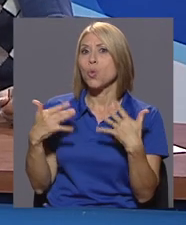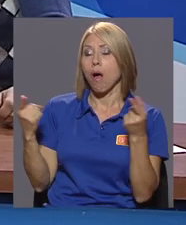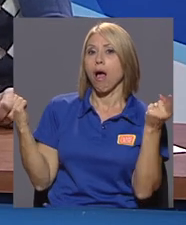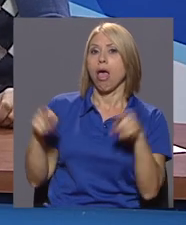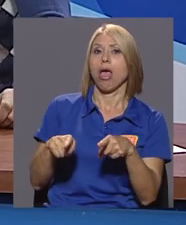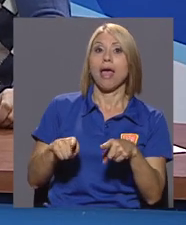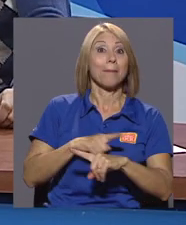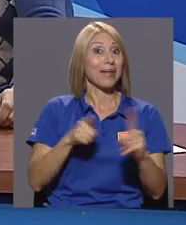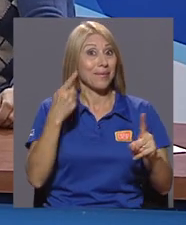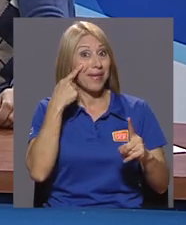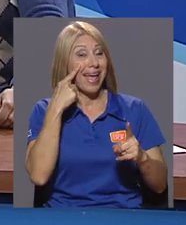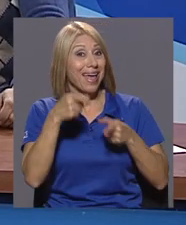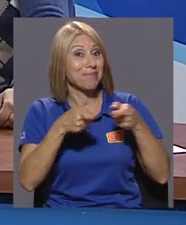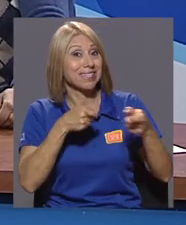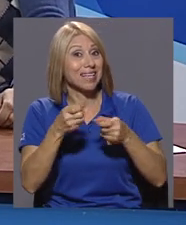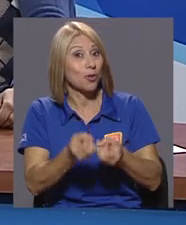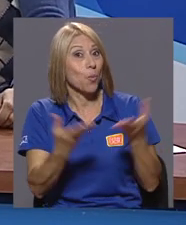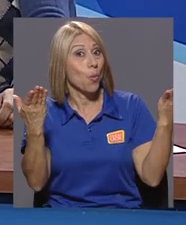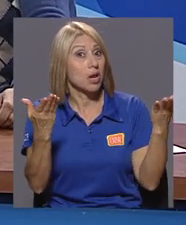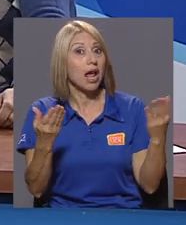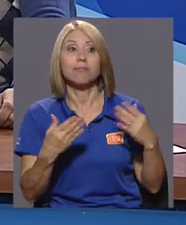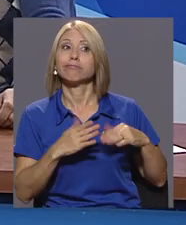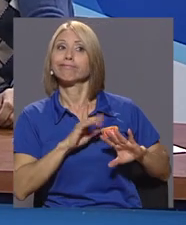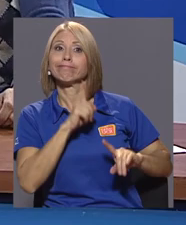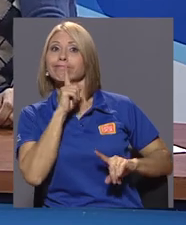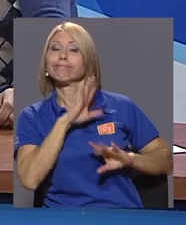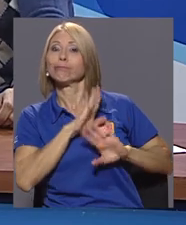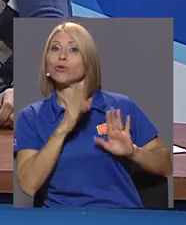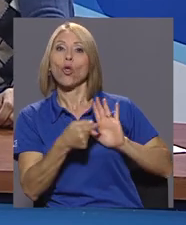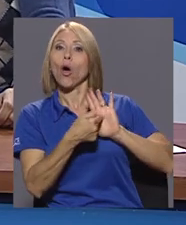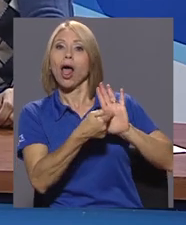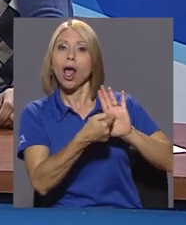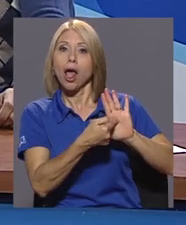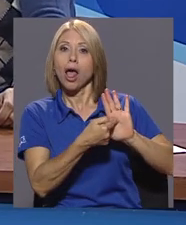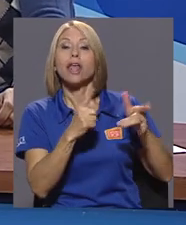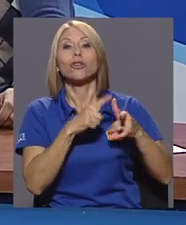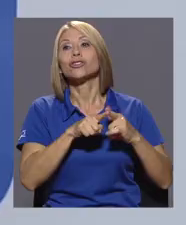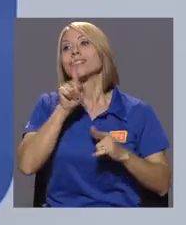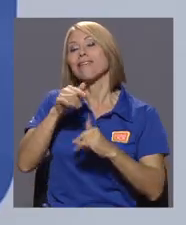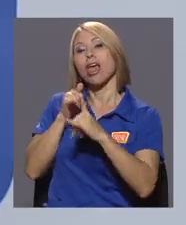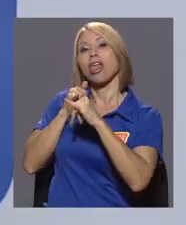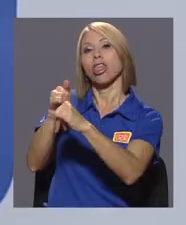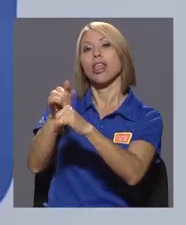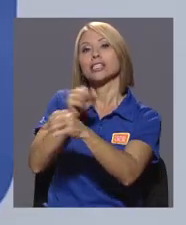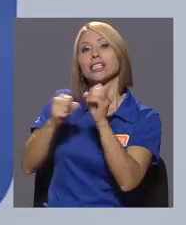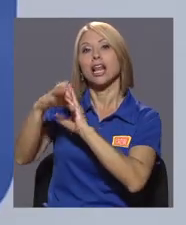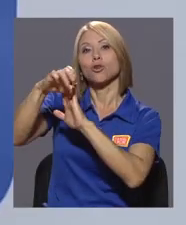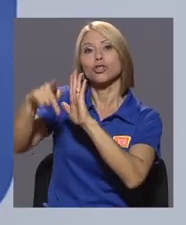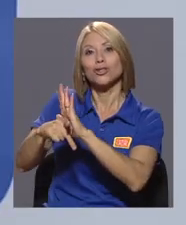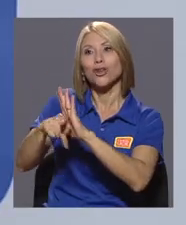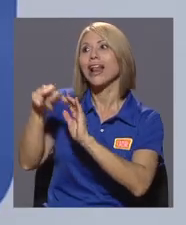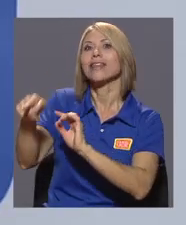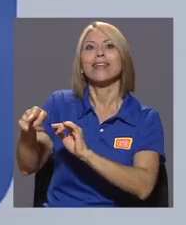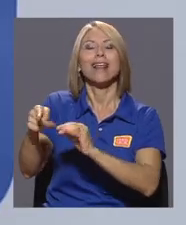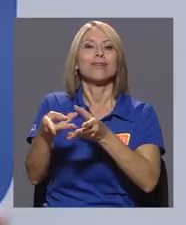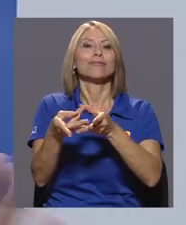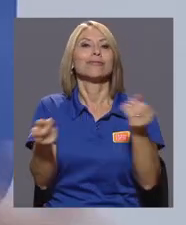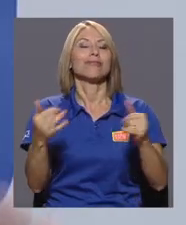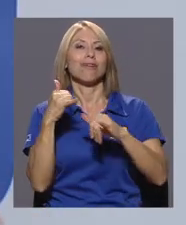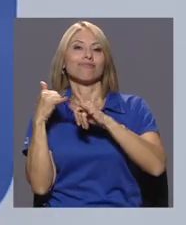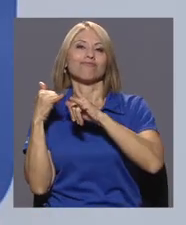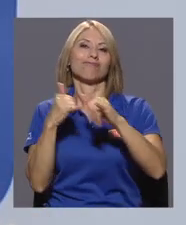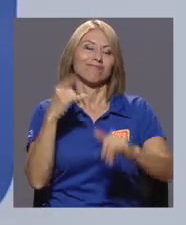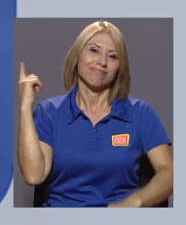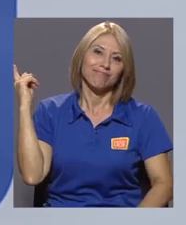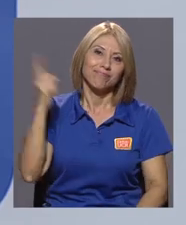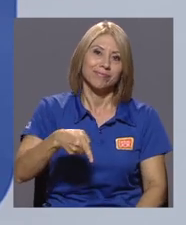administración pública no lea la información hay que ir a la sala constitucional que los obligue la sala los obliga a partir de ahí ya empieza a correrse el